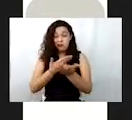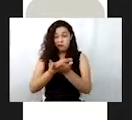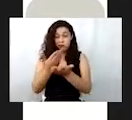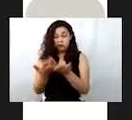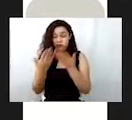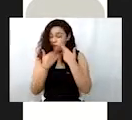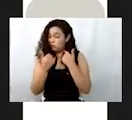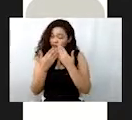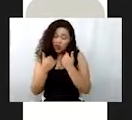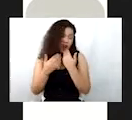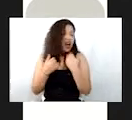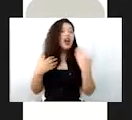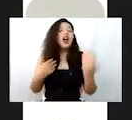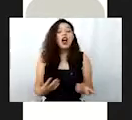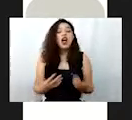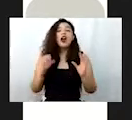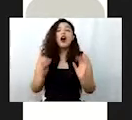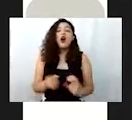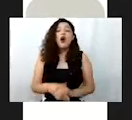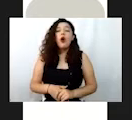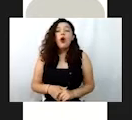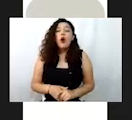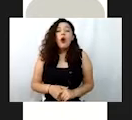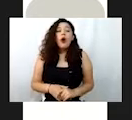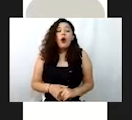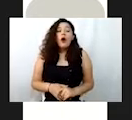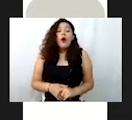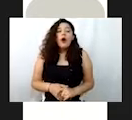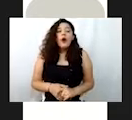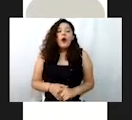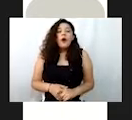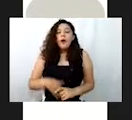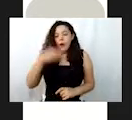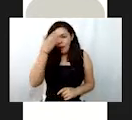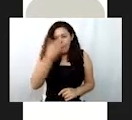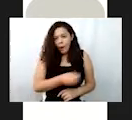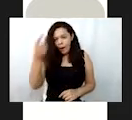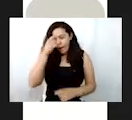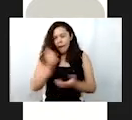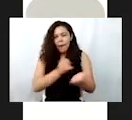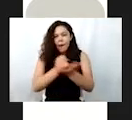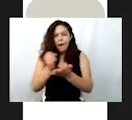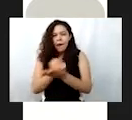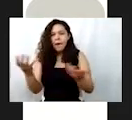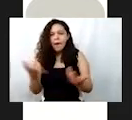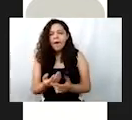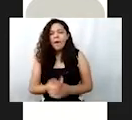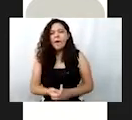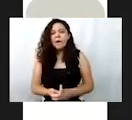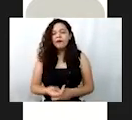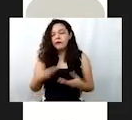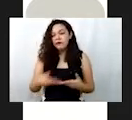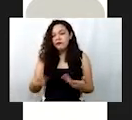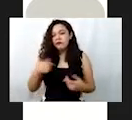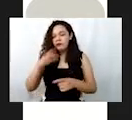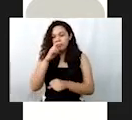hay la capacidad pues para poder tomar esa decisión. Ahora me toca tengo una